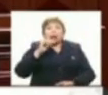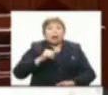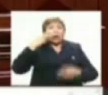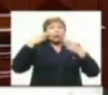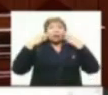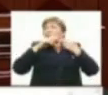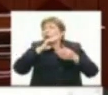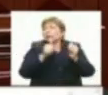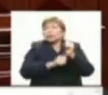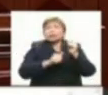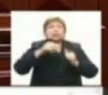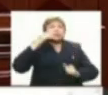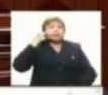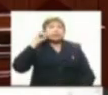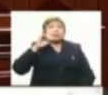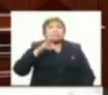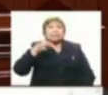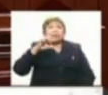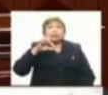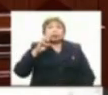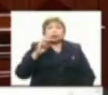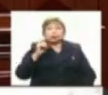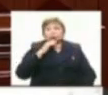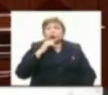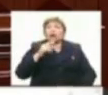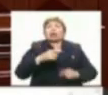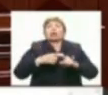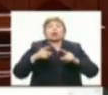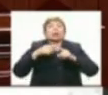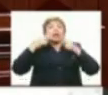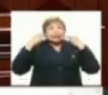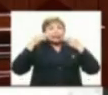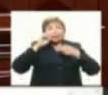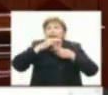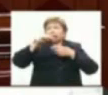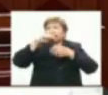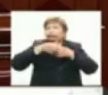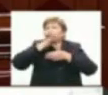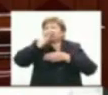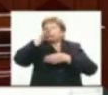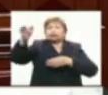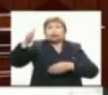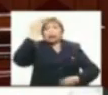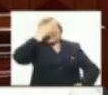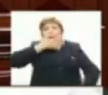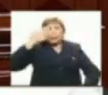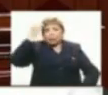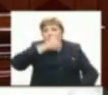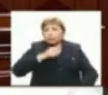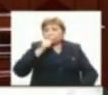los hermanos chipivos, a los conivos, a los hermanos afroperuanos.